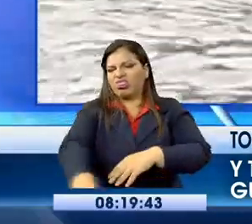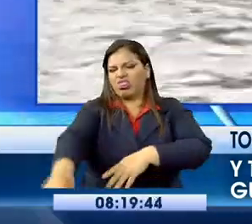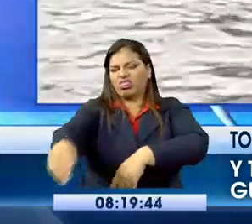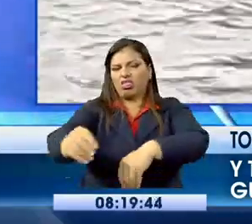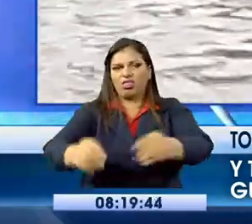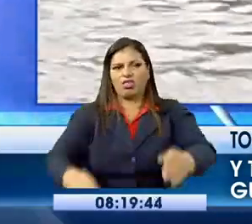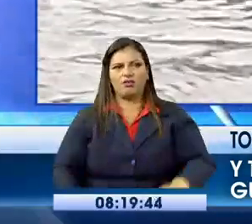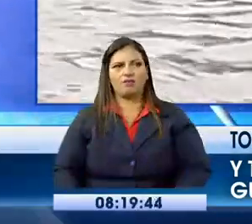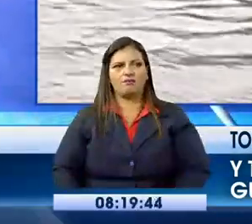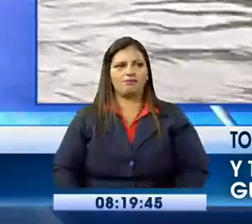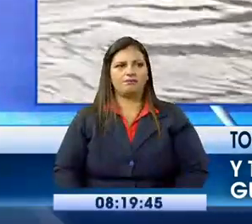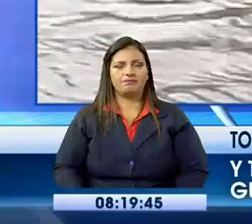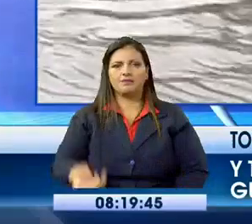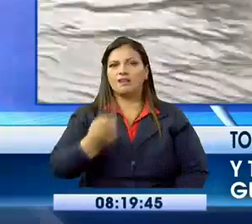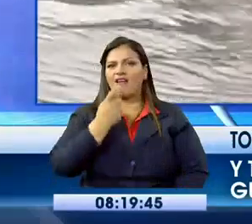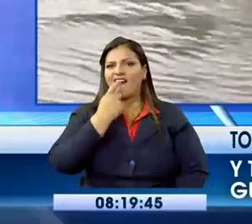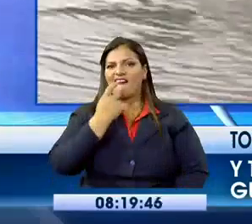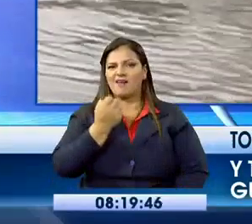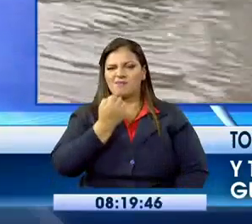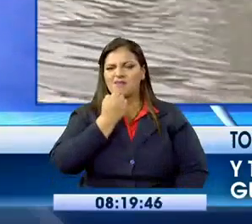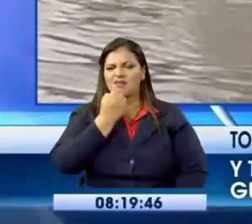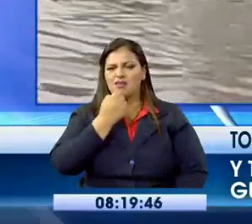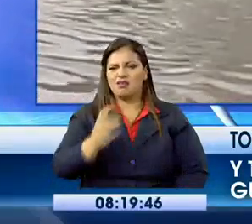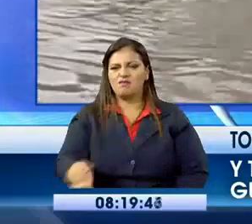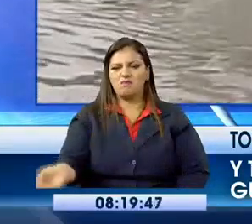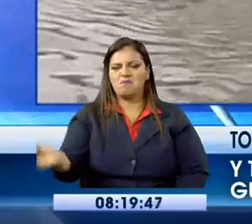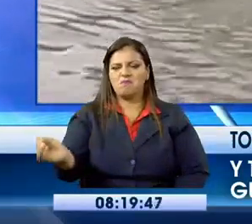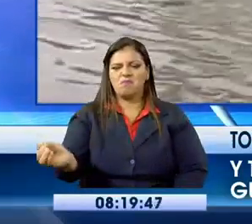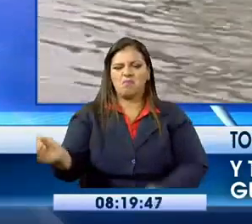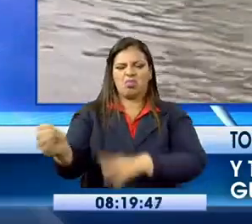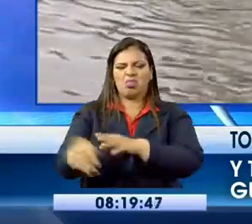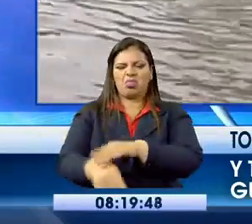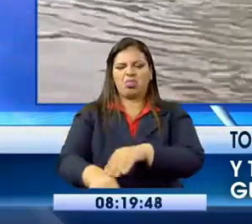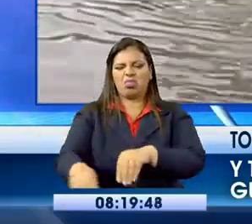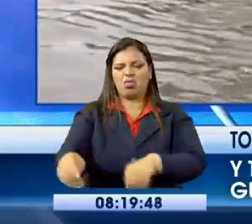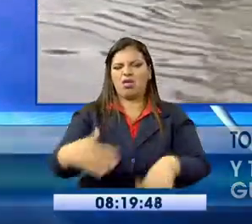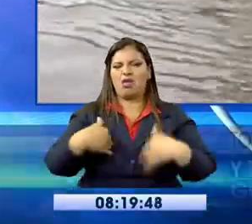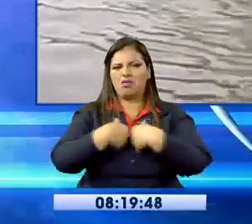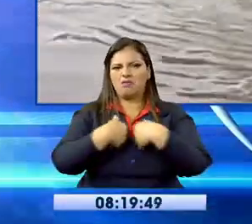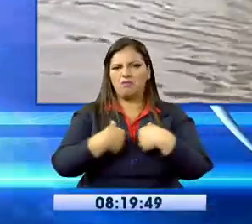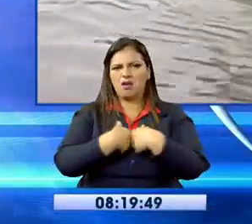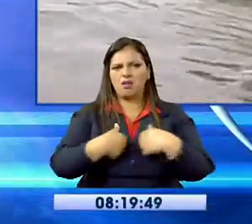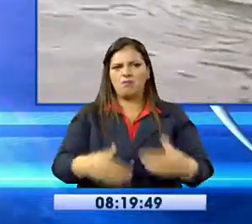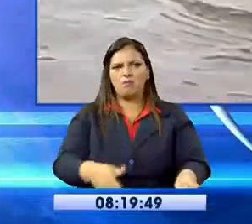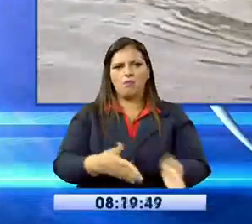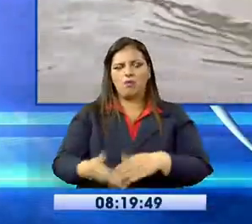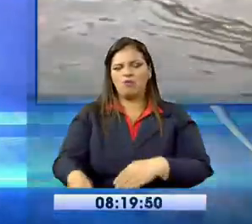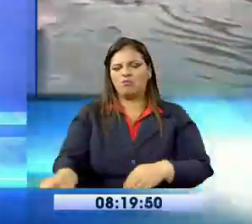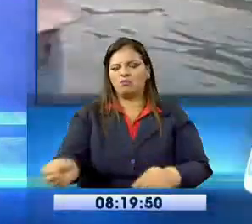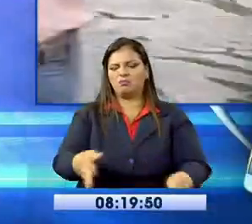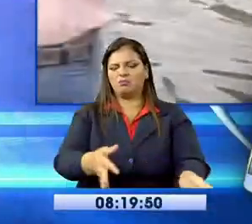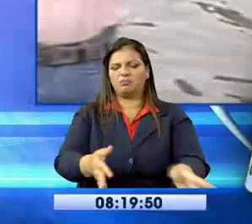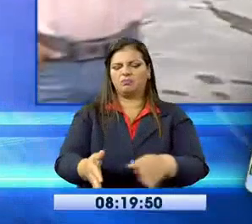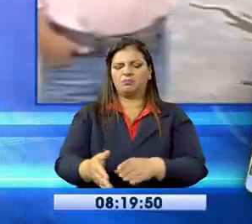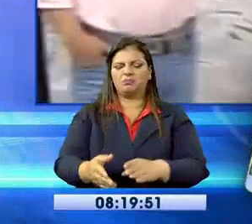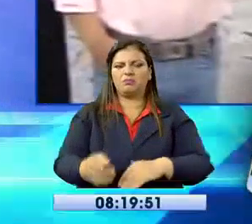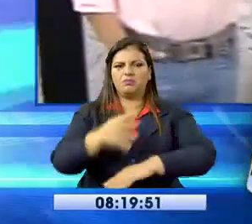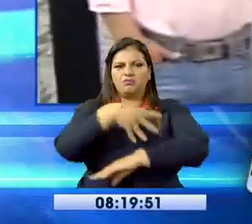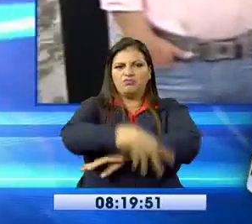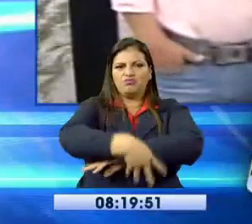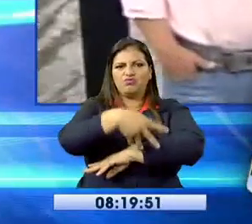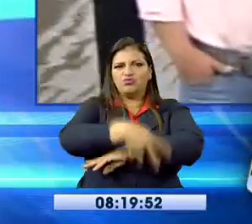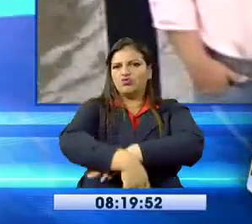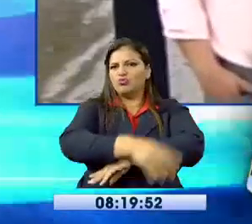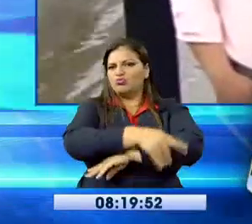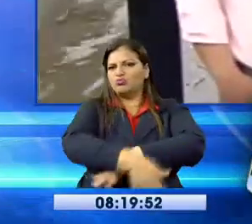de todo. Pétreo. De todo. Animales muertos, etcétera, ay, etcétera. Entonces, taponan las alcantarillas y eso es la situación que se vive.